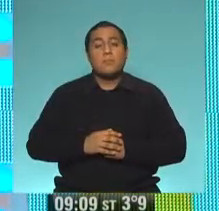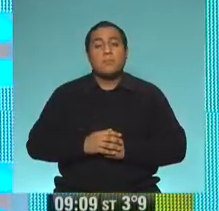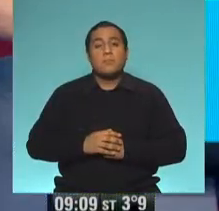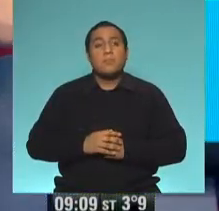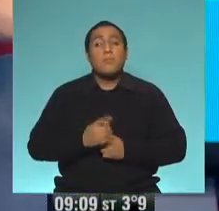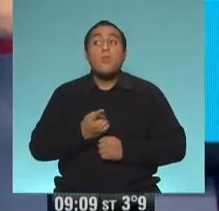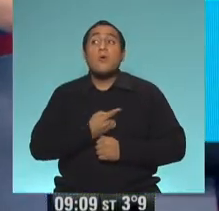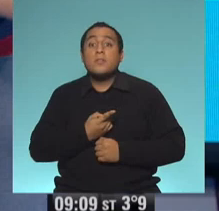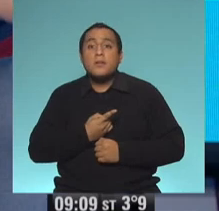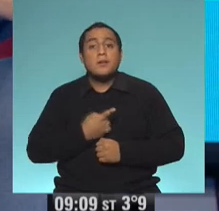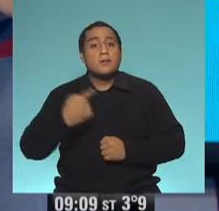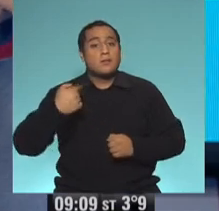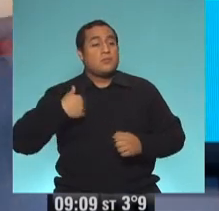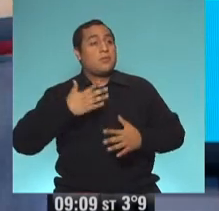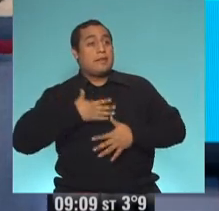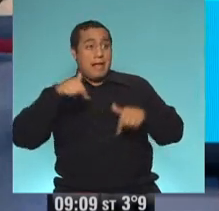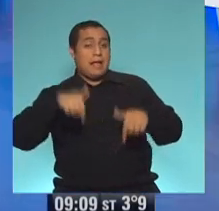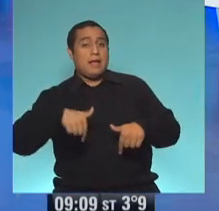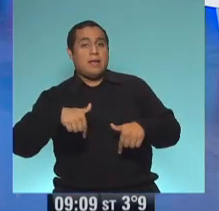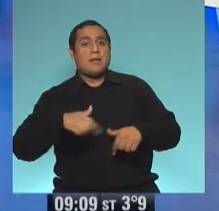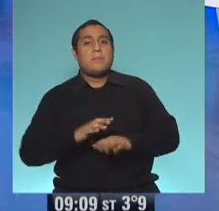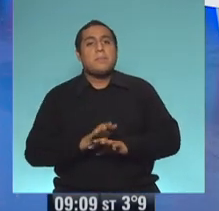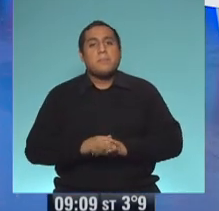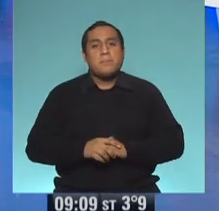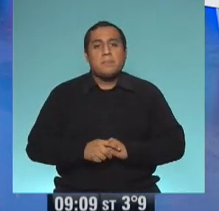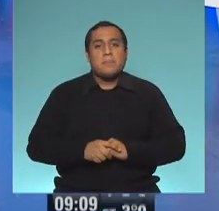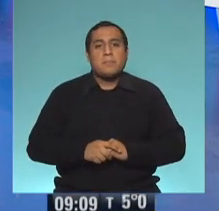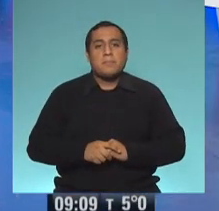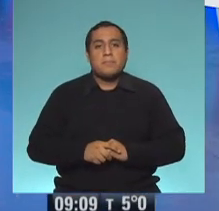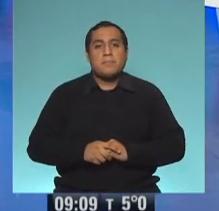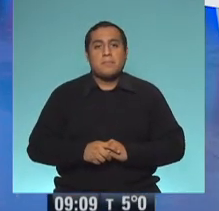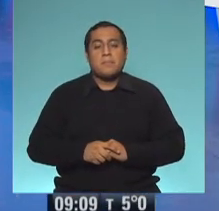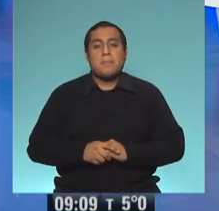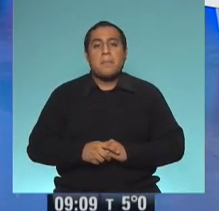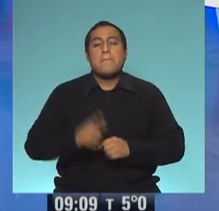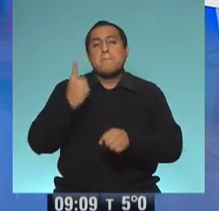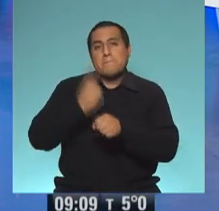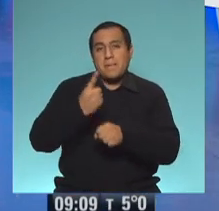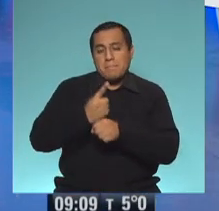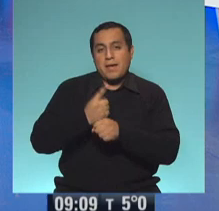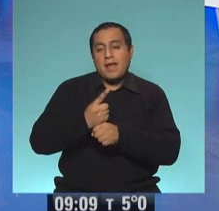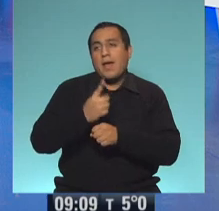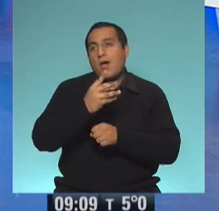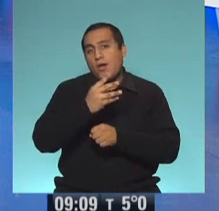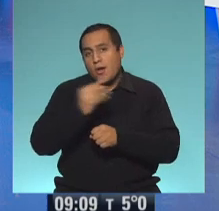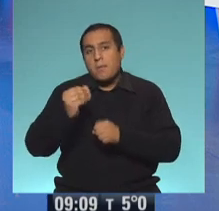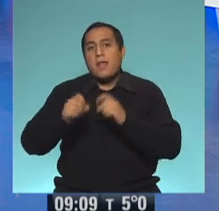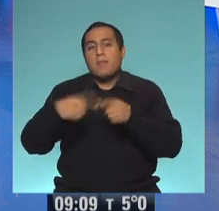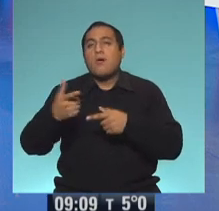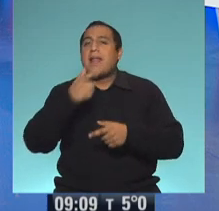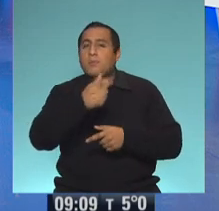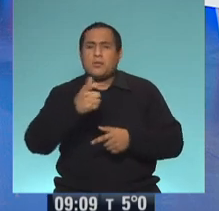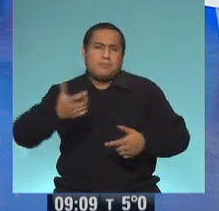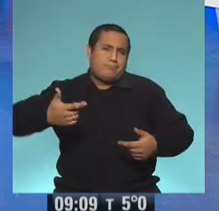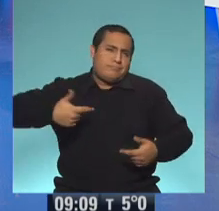están? Estoy acá. En la primera repetimos y las últimas dos contestamos. Y en la segunda contestamos. Muy bien, Ernesto. Entendido. Muy bien. Qué